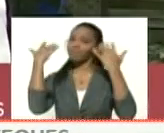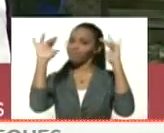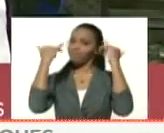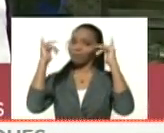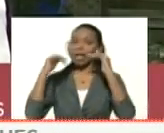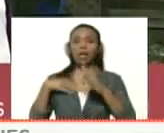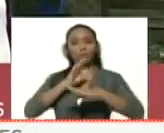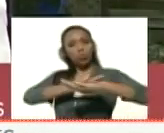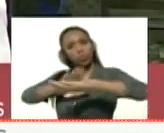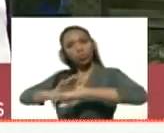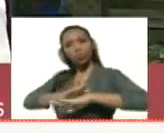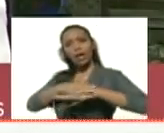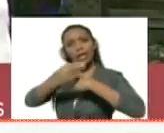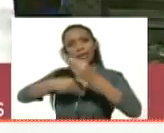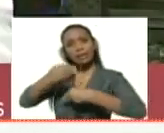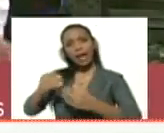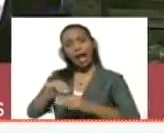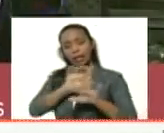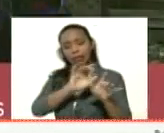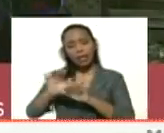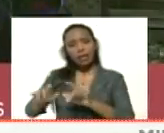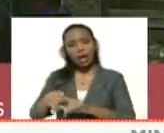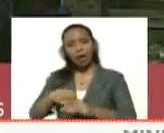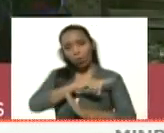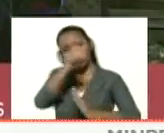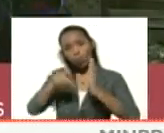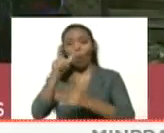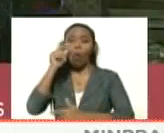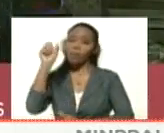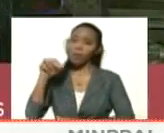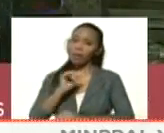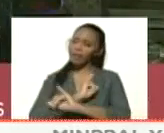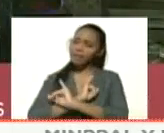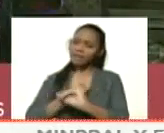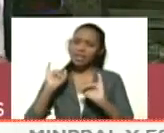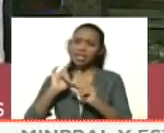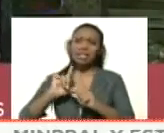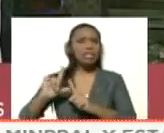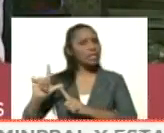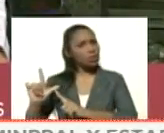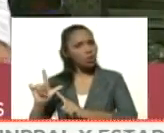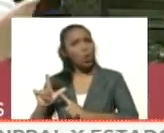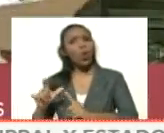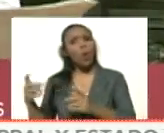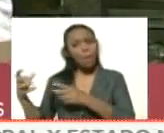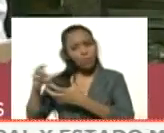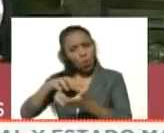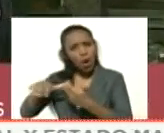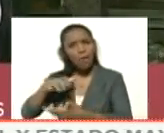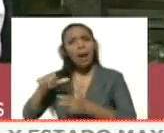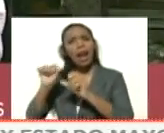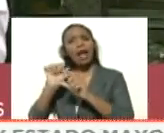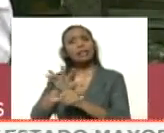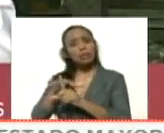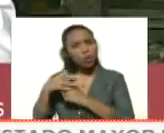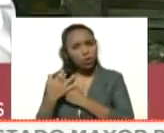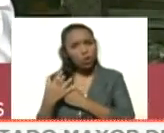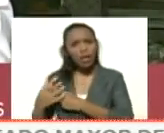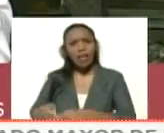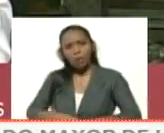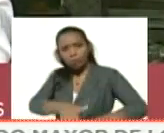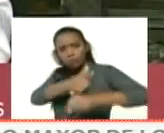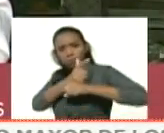el llamado que hiciera el secretario general Guterres para que cesen los conflictos, para que cesen las situaciones de agresión armada